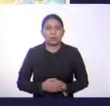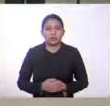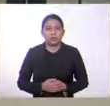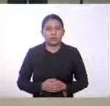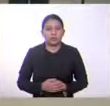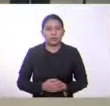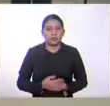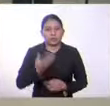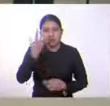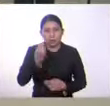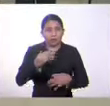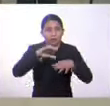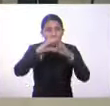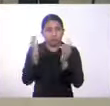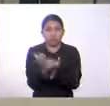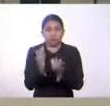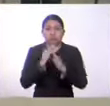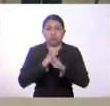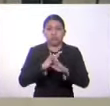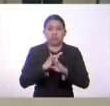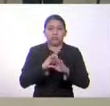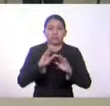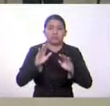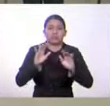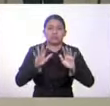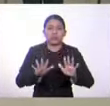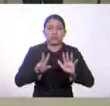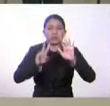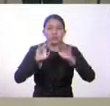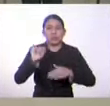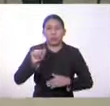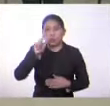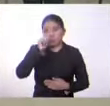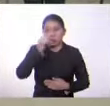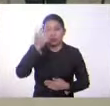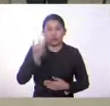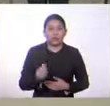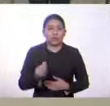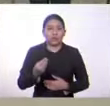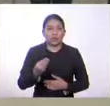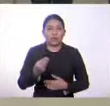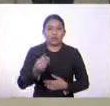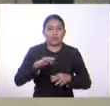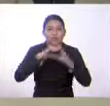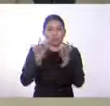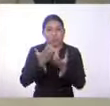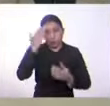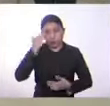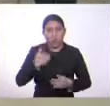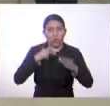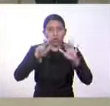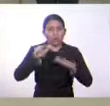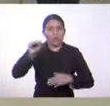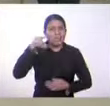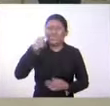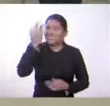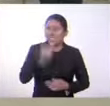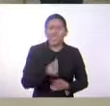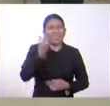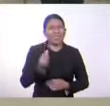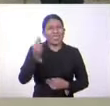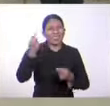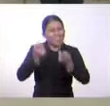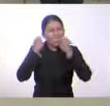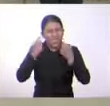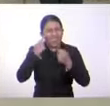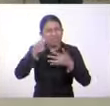el Día Mundial contra la Impunidad el 17 de julio, el Día Internacional de la Mujer el 8 de marzo, y todas estas fechas significativas lo